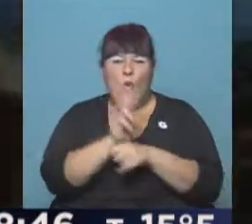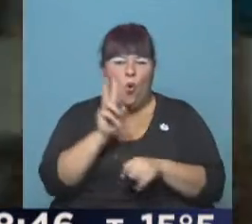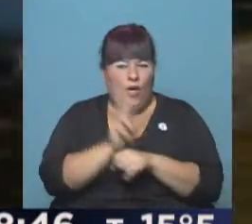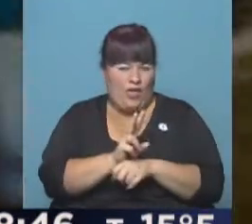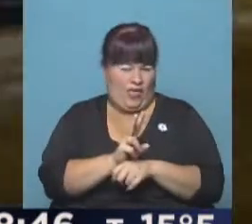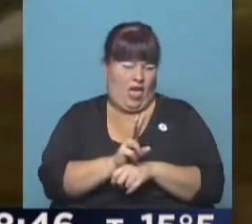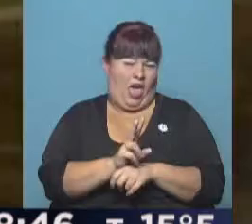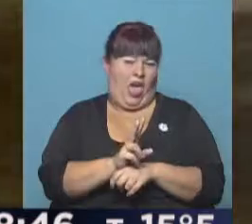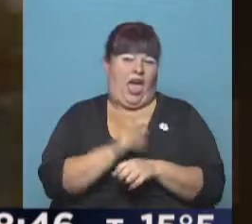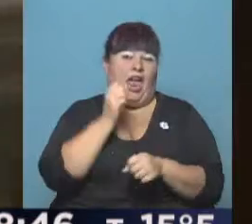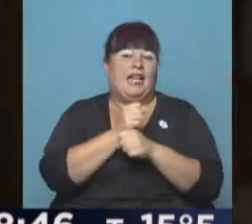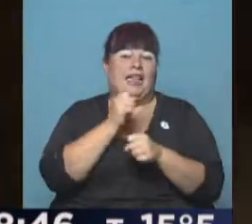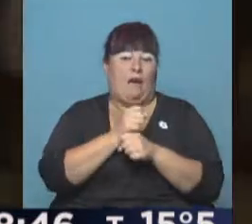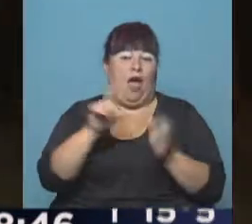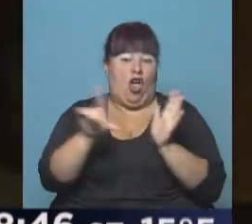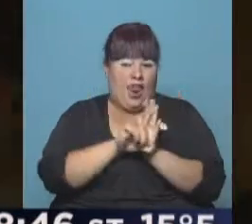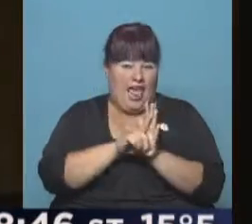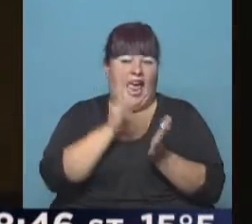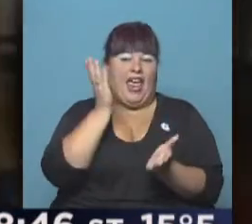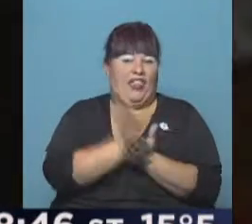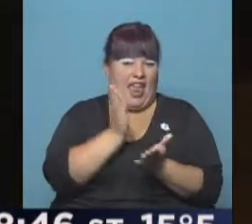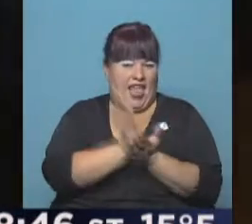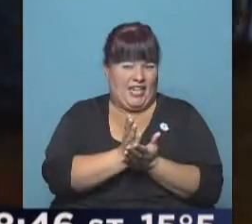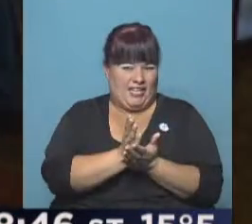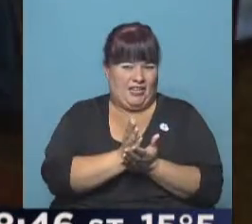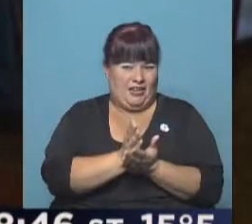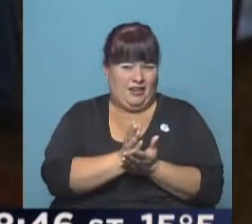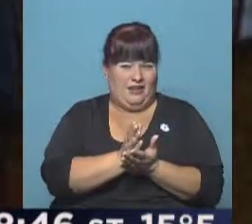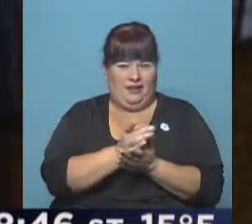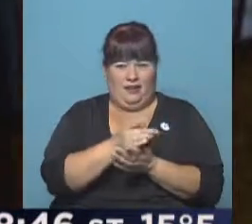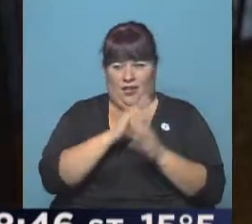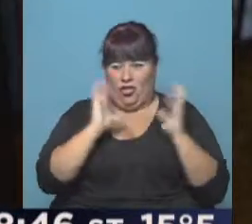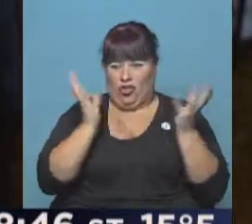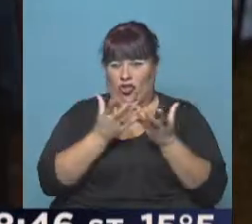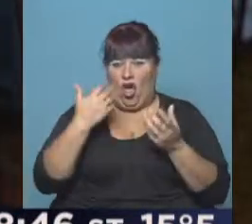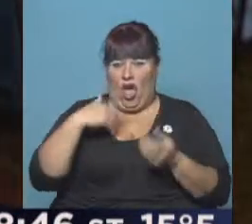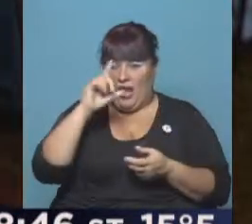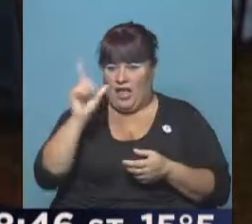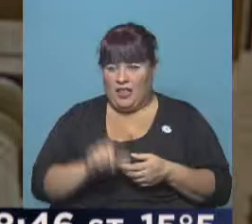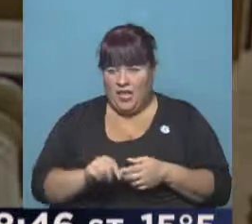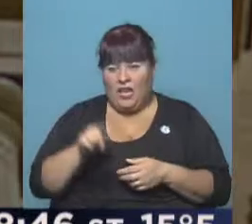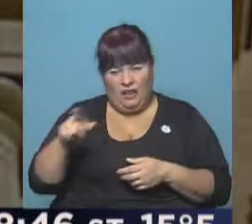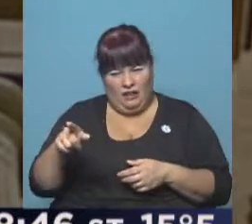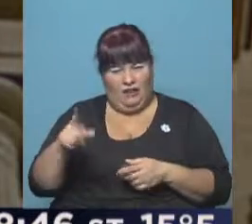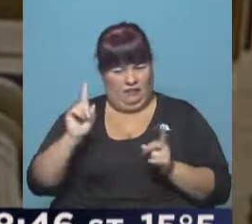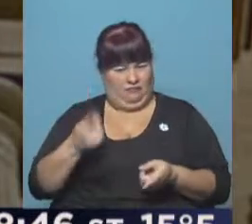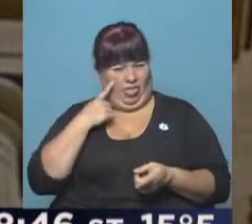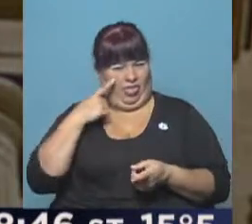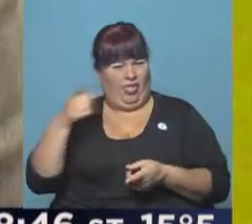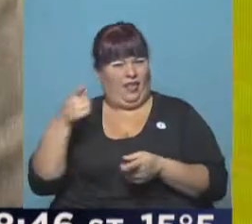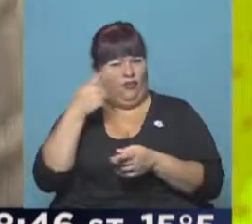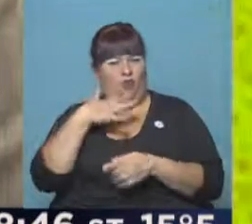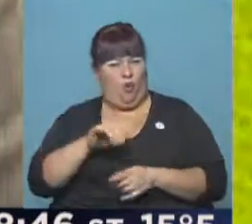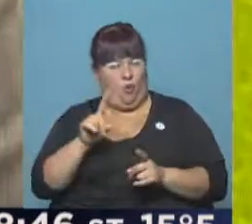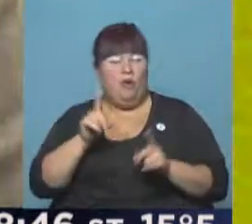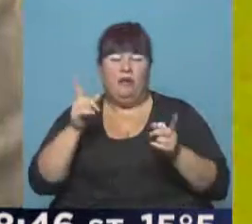el ejercicio de la ley de los derechos de todos los argentinos tuviera esa realidad porque en